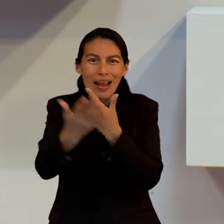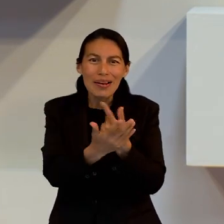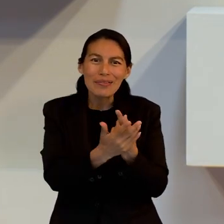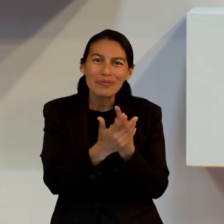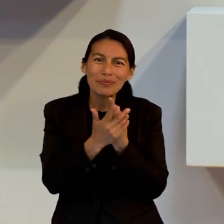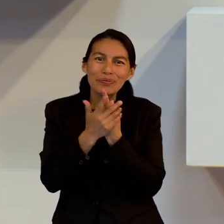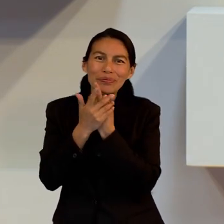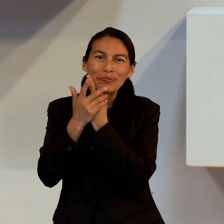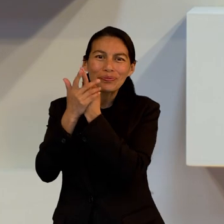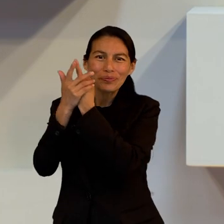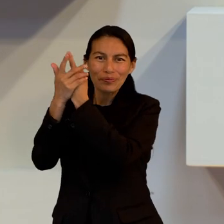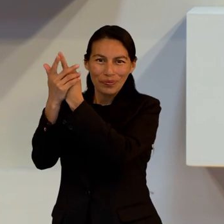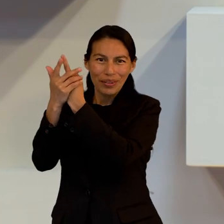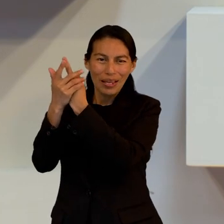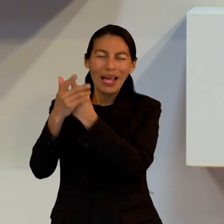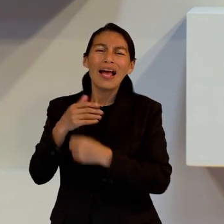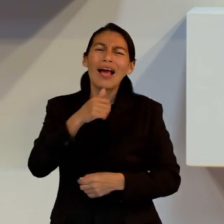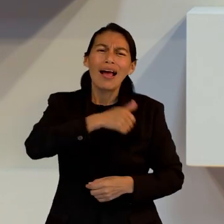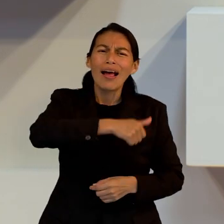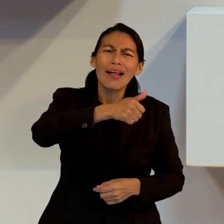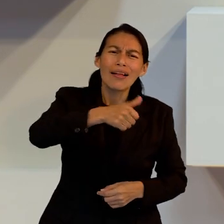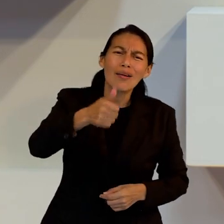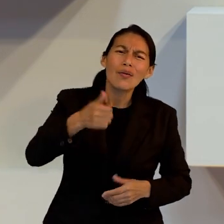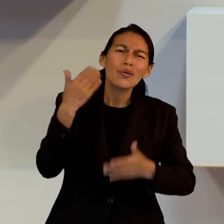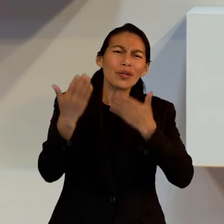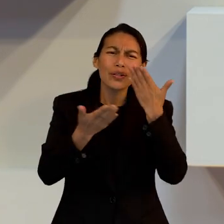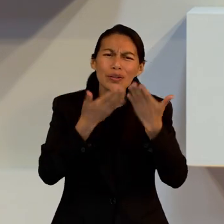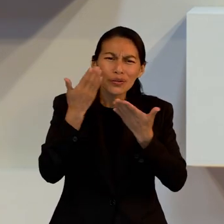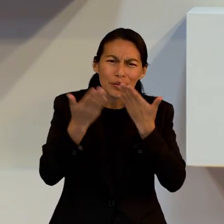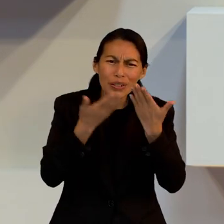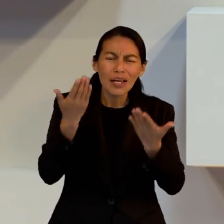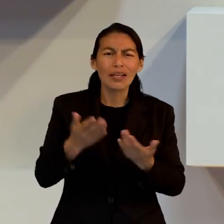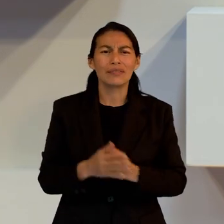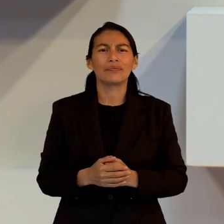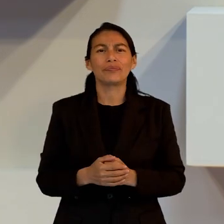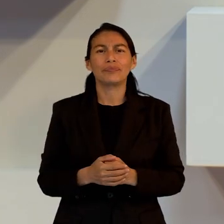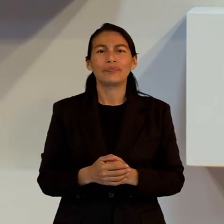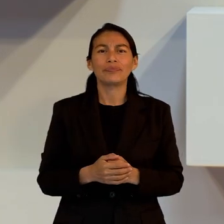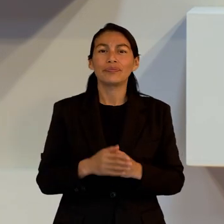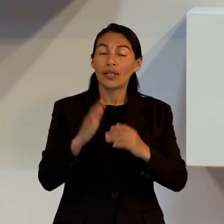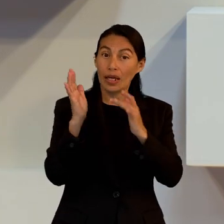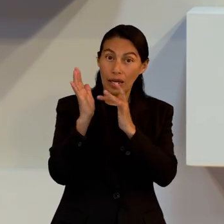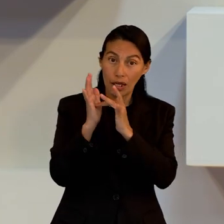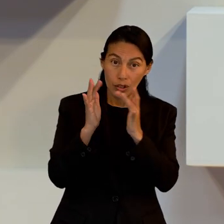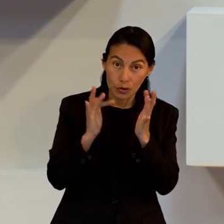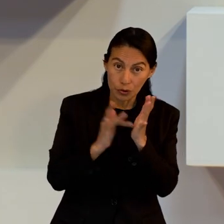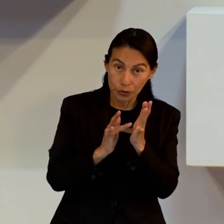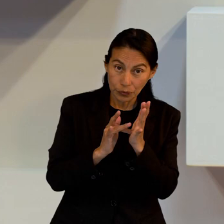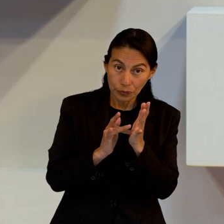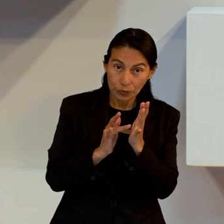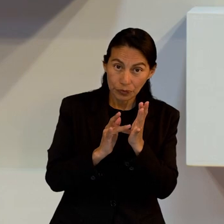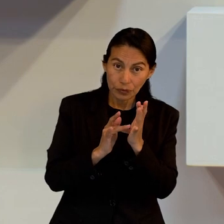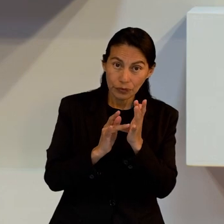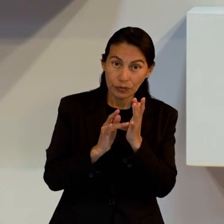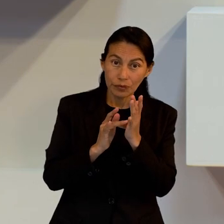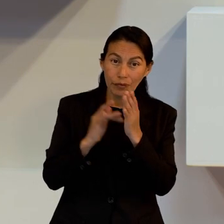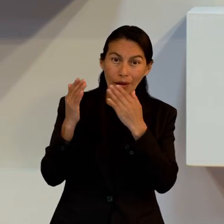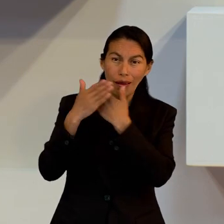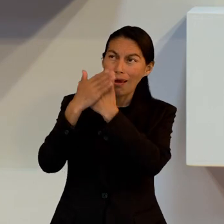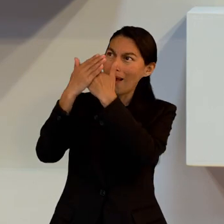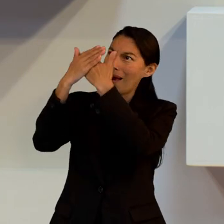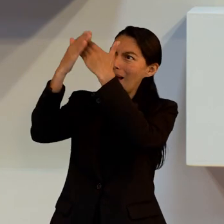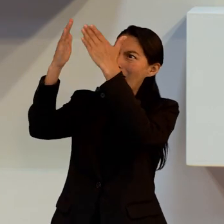percibir entonces a través de lo que estamos estudiando en esta ocasión que jesús abre